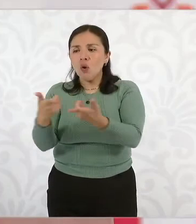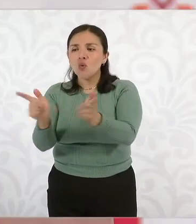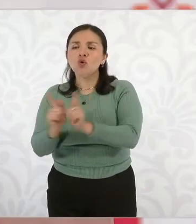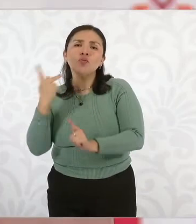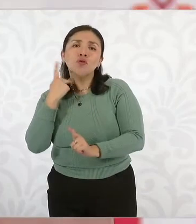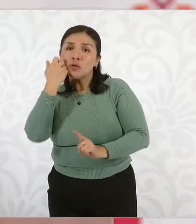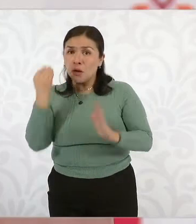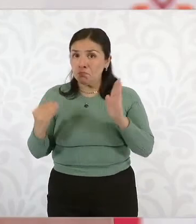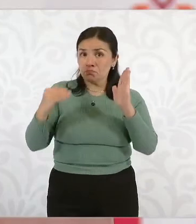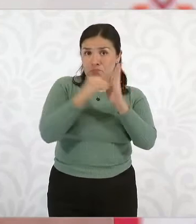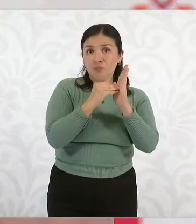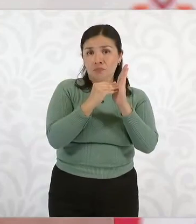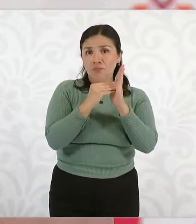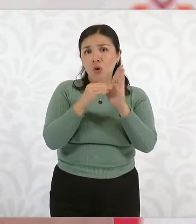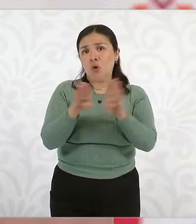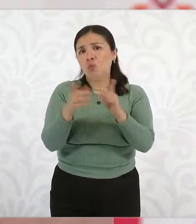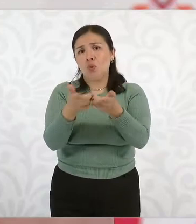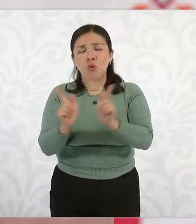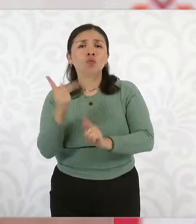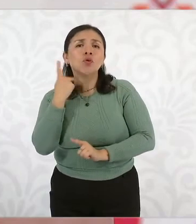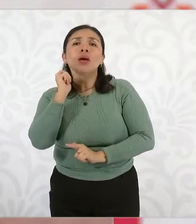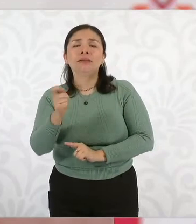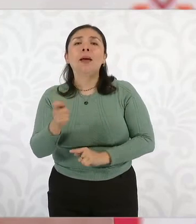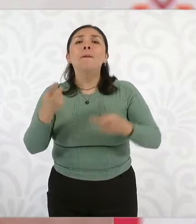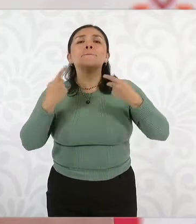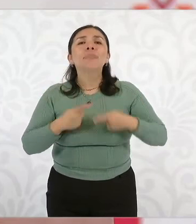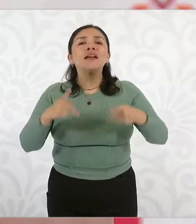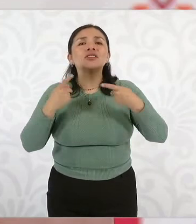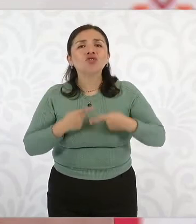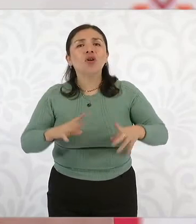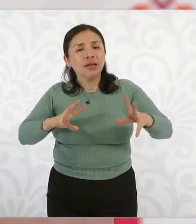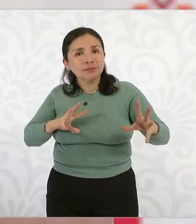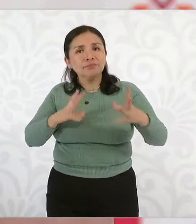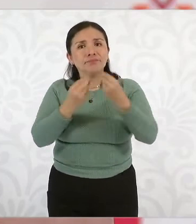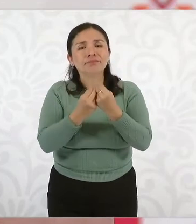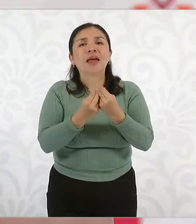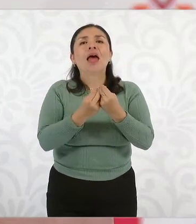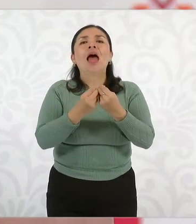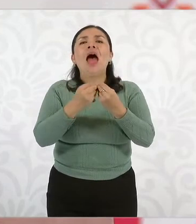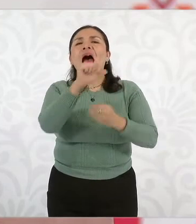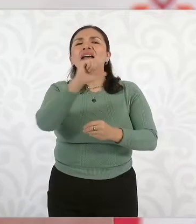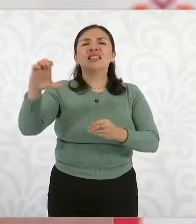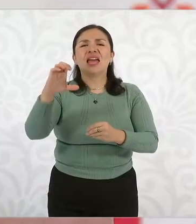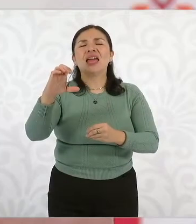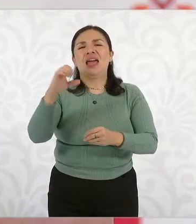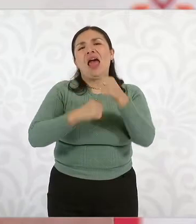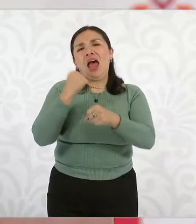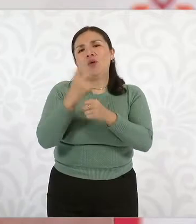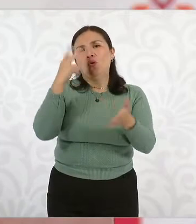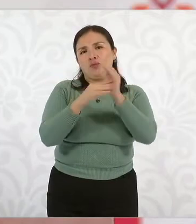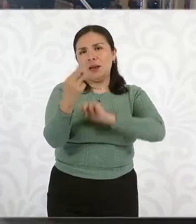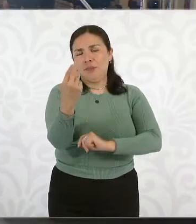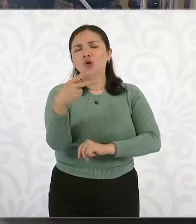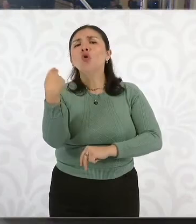político nacional a la agrupación Personas Sumando en 2025 AC, bajo el nombre